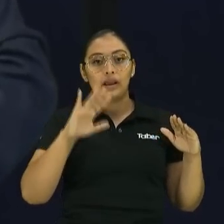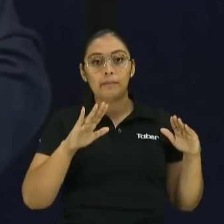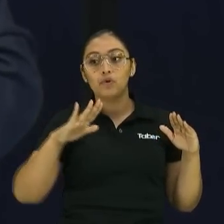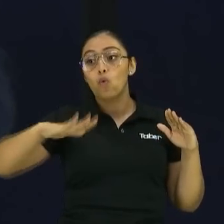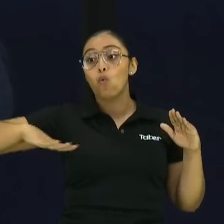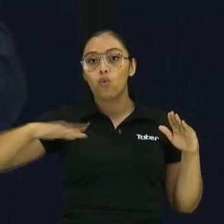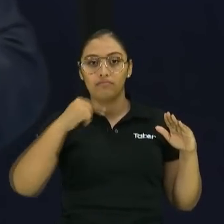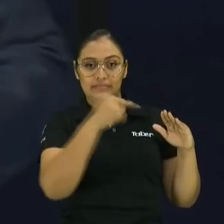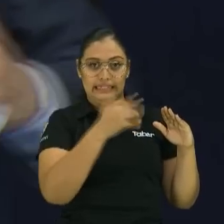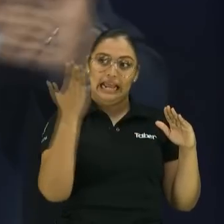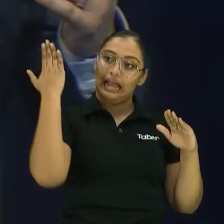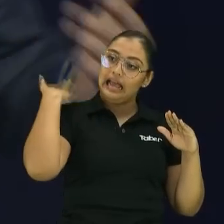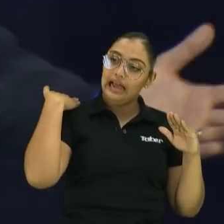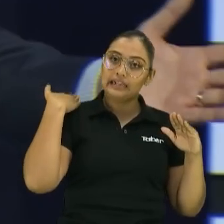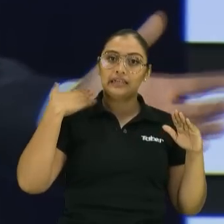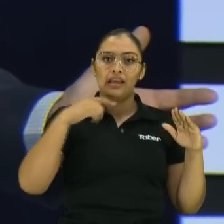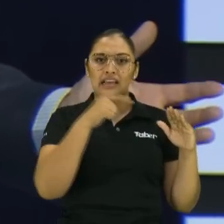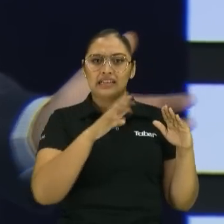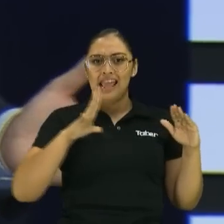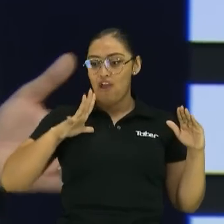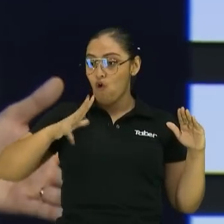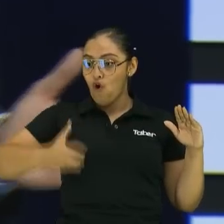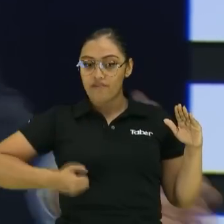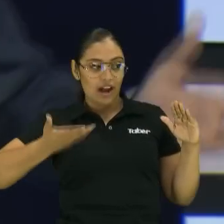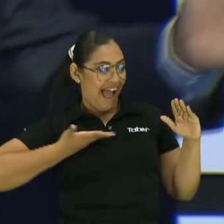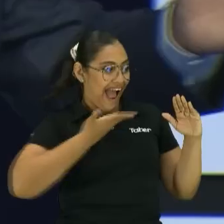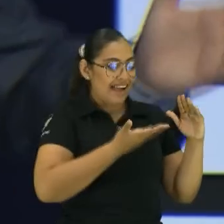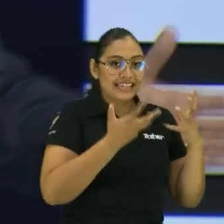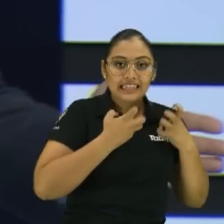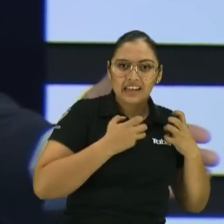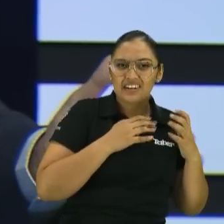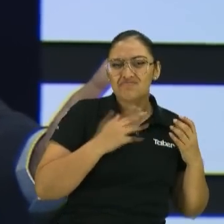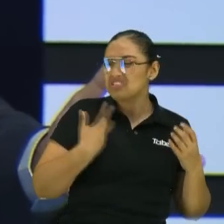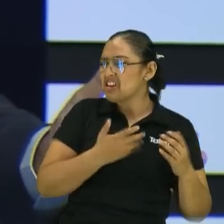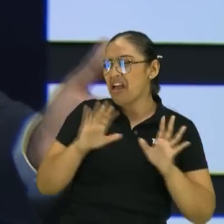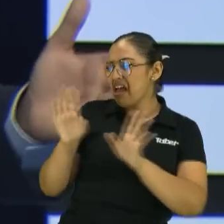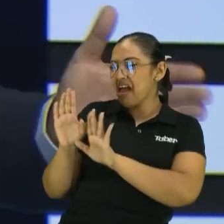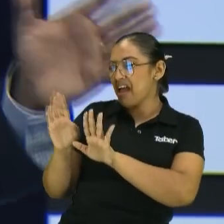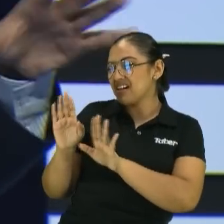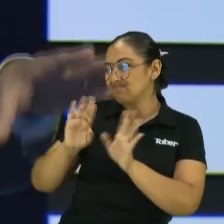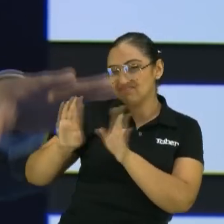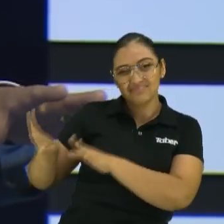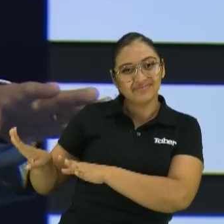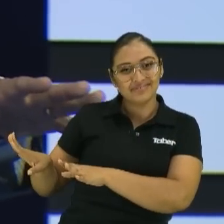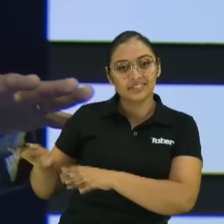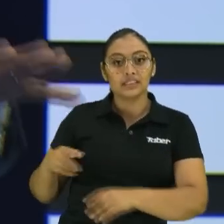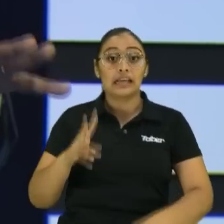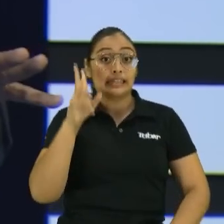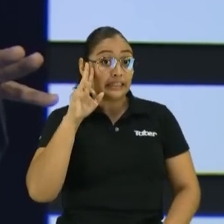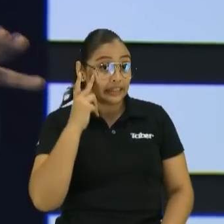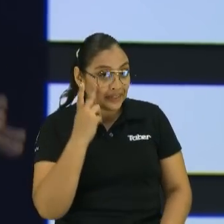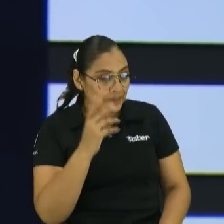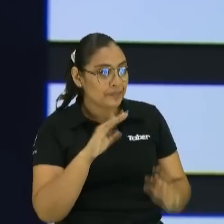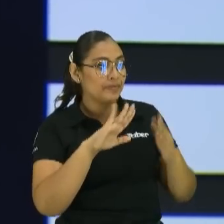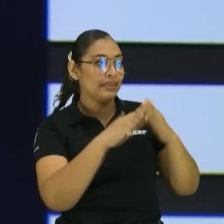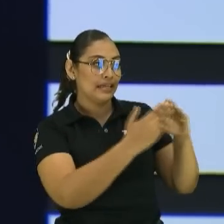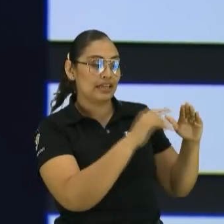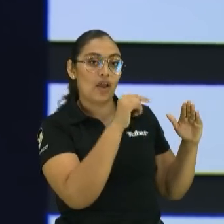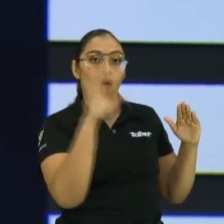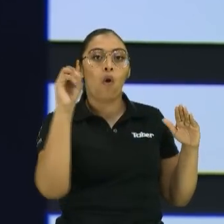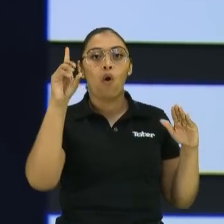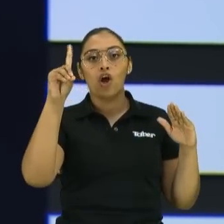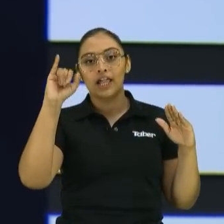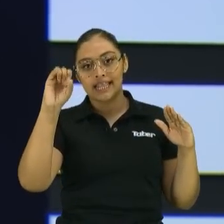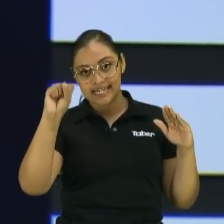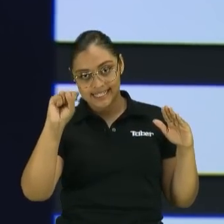por qué porque era una ciudad próspera comer lo dice Ah era próspera Resulta ser que la odisea tenía un templo